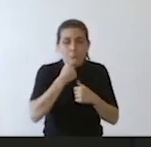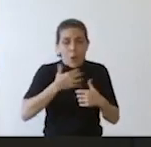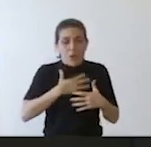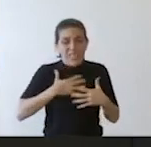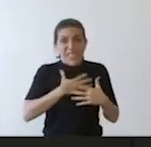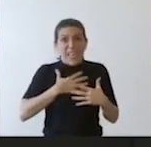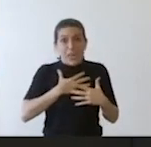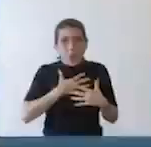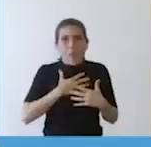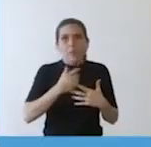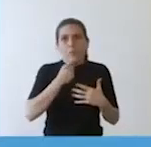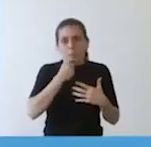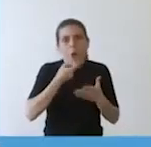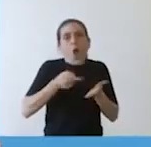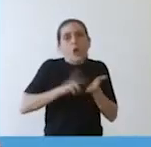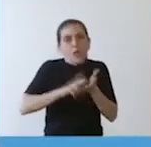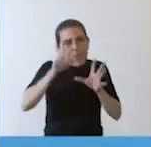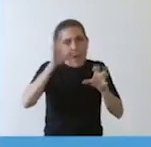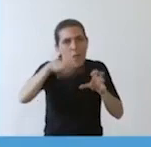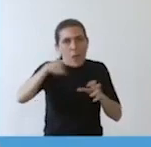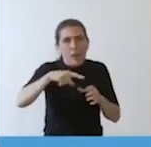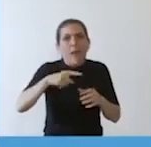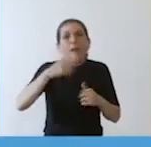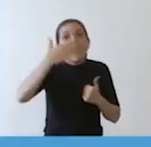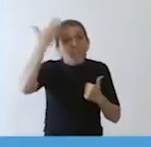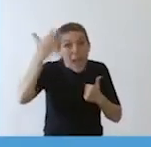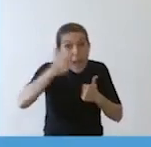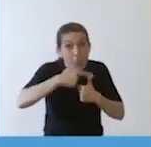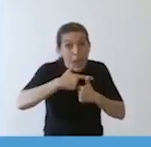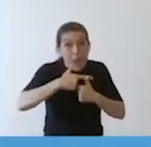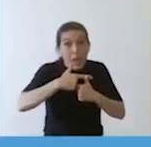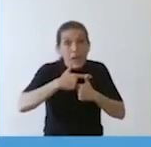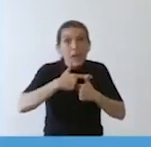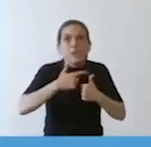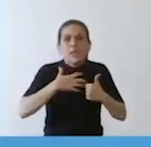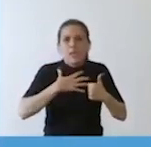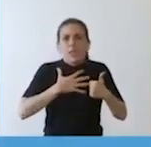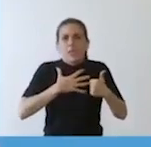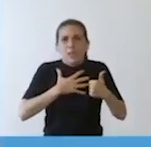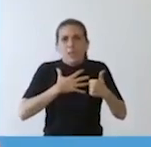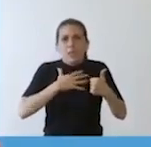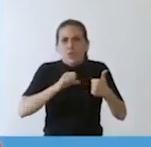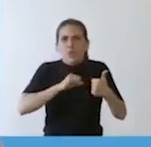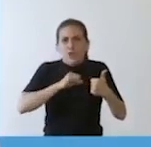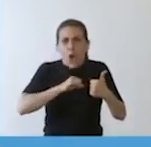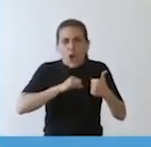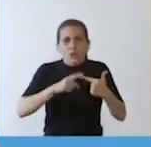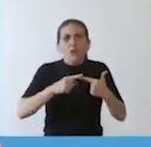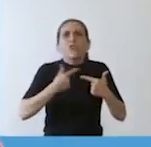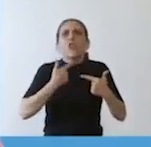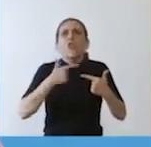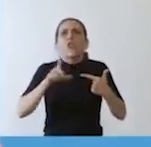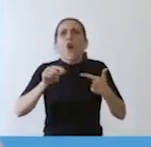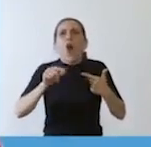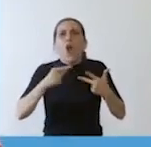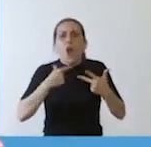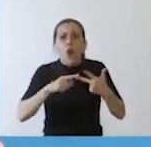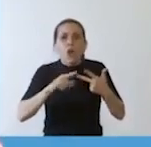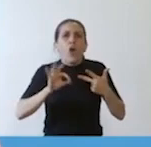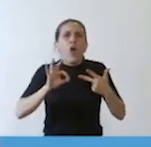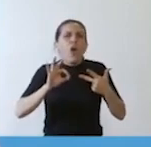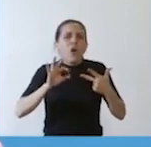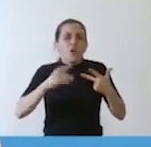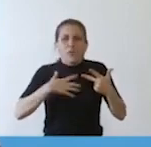que son, vale la pena recordarlos, fiebre y algún síntoma respiratorio como tos, dolor de garganta o